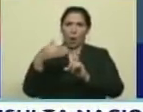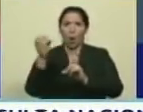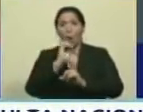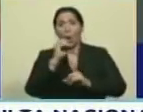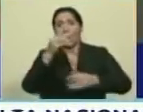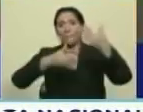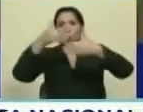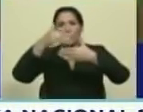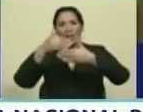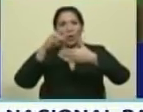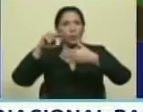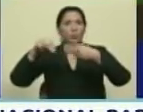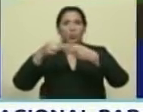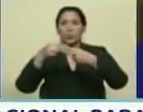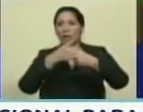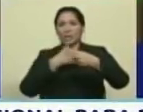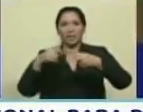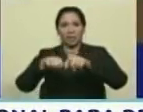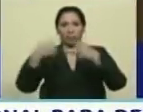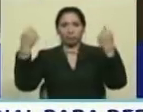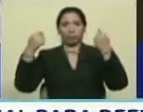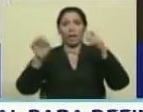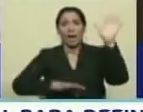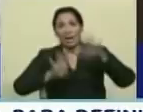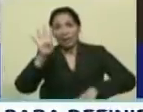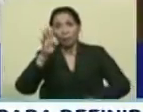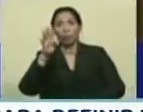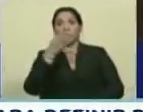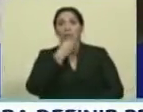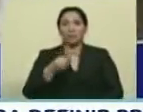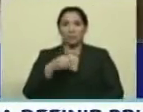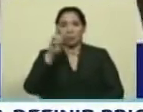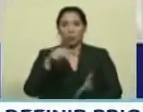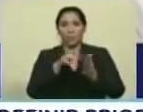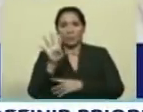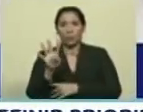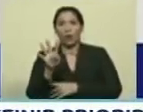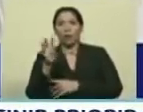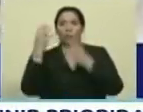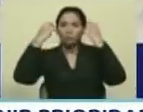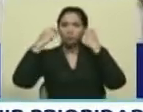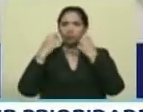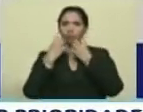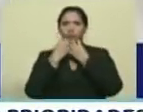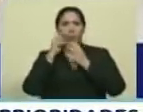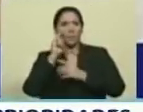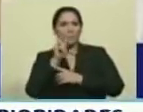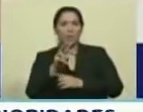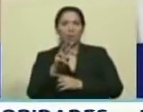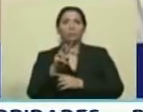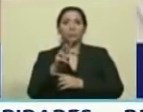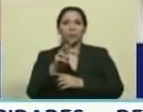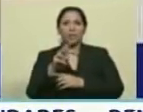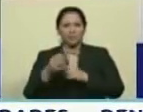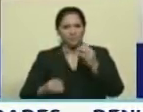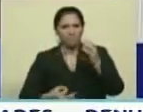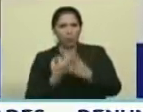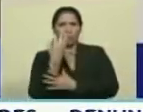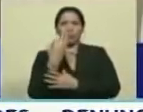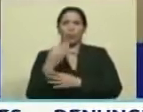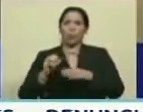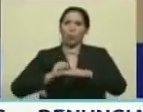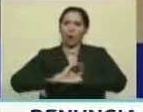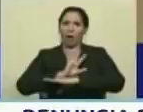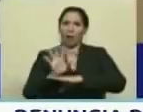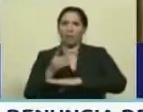cesa. Justamente el 14 de diciembre de 2004, Fidel ponderaba el contexto en que se concibió el ALBA, y cito: